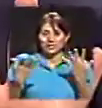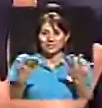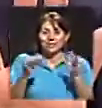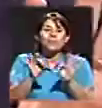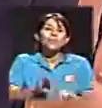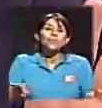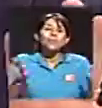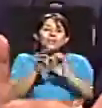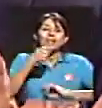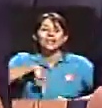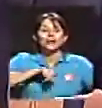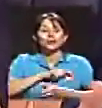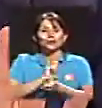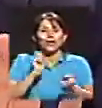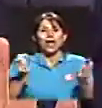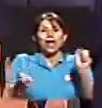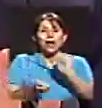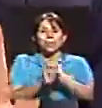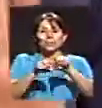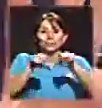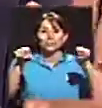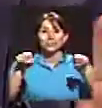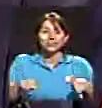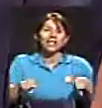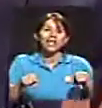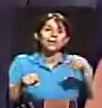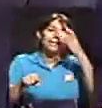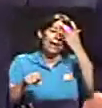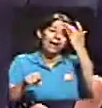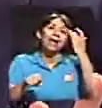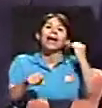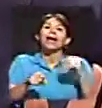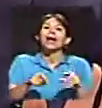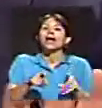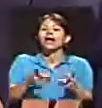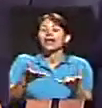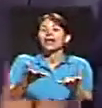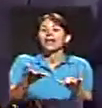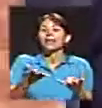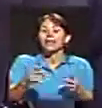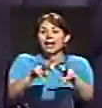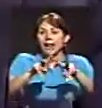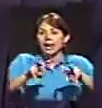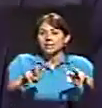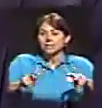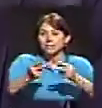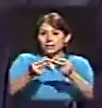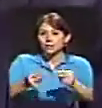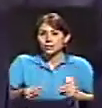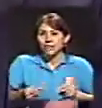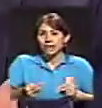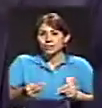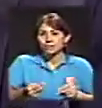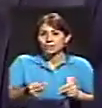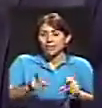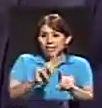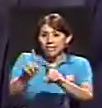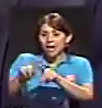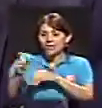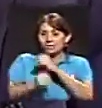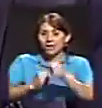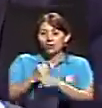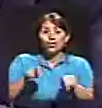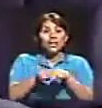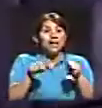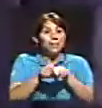que pasemos a un sistema de plurianual de análisis presupuestario. De manera, y que también revisemos los destinos específicos,